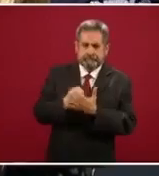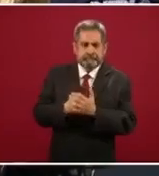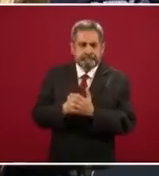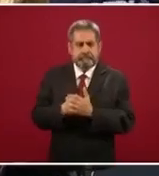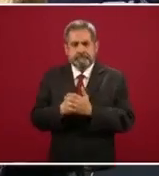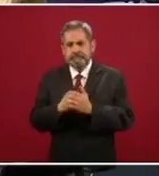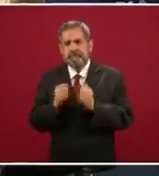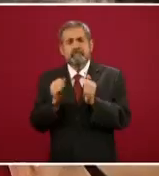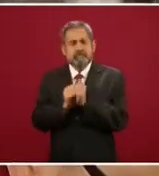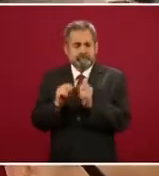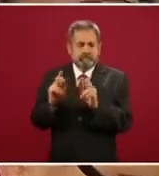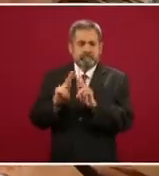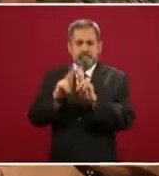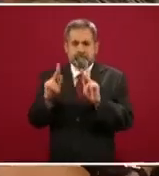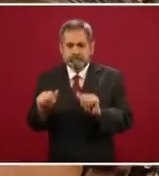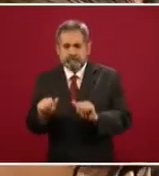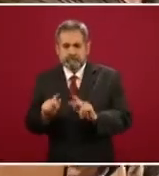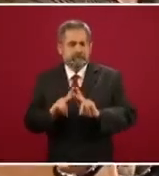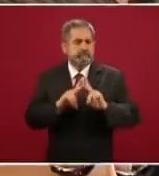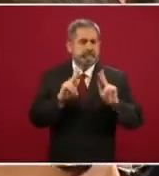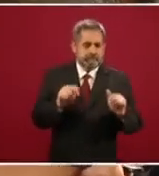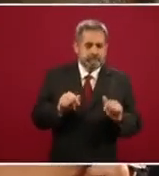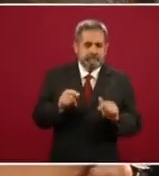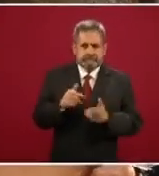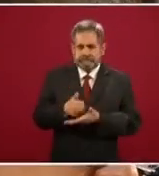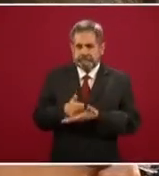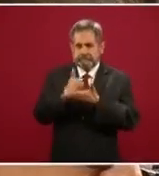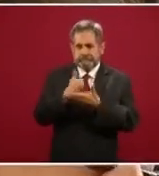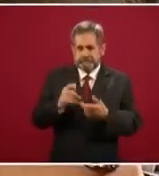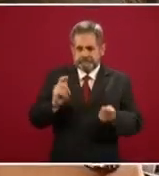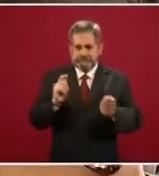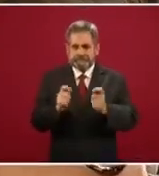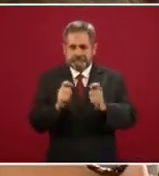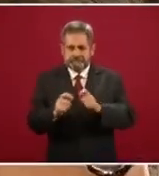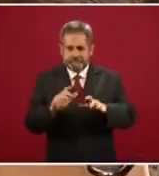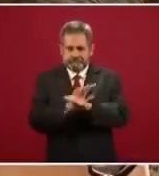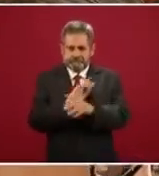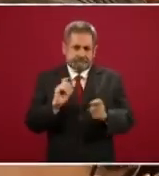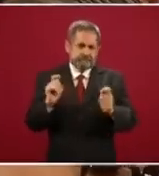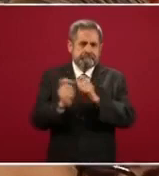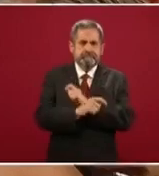pacíficos los que están ayudando a